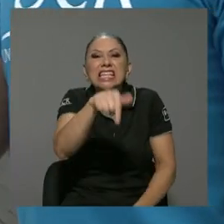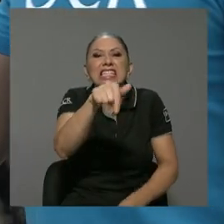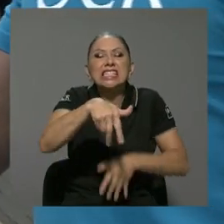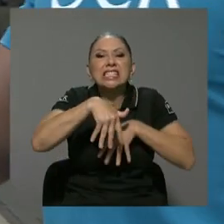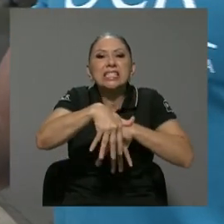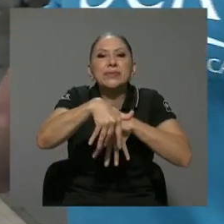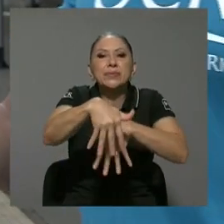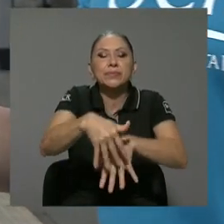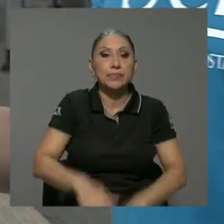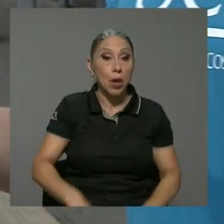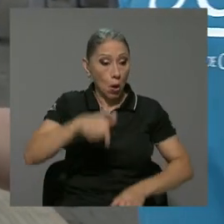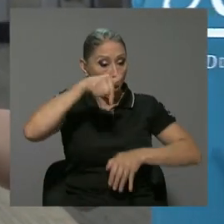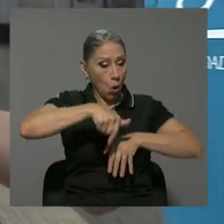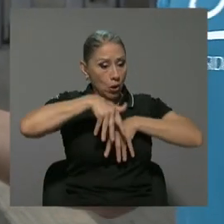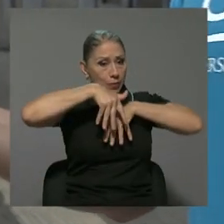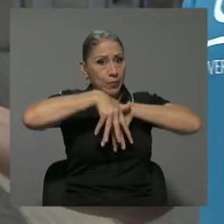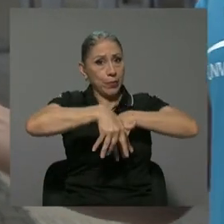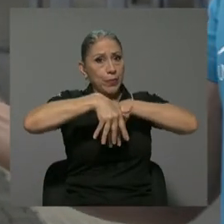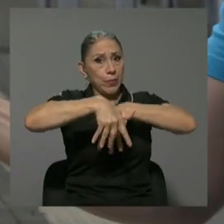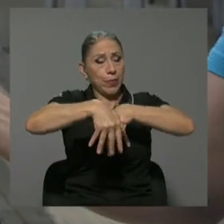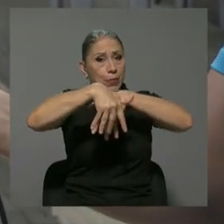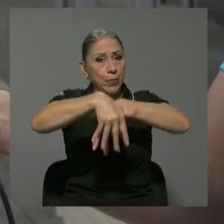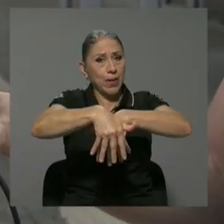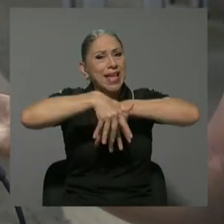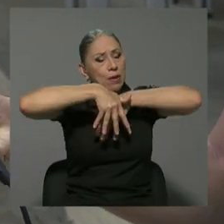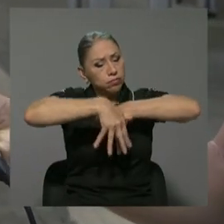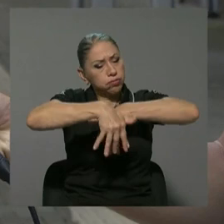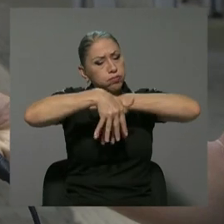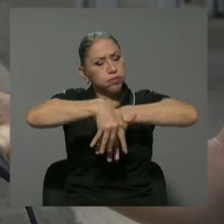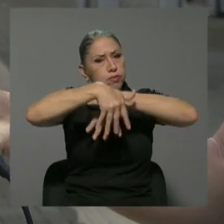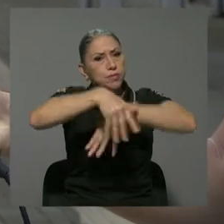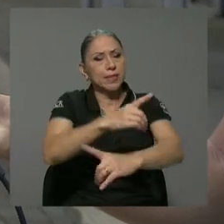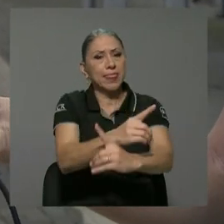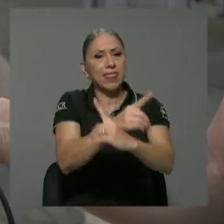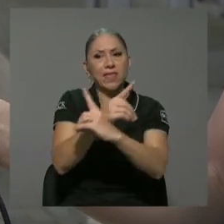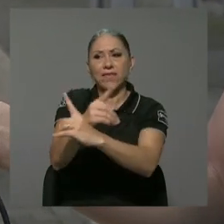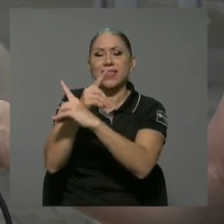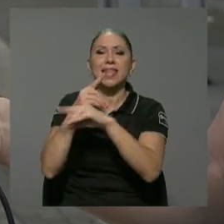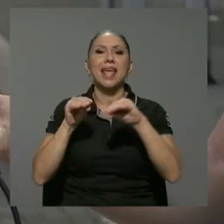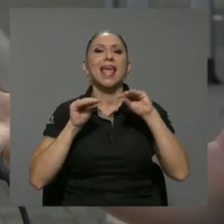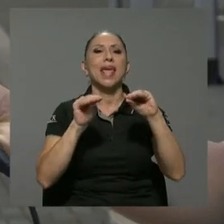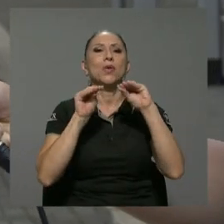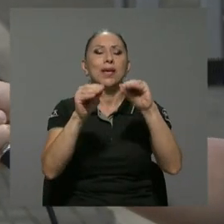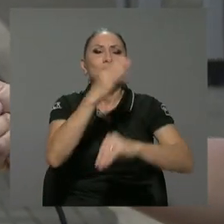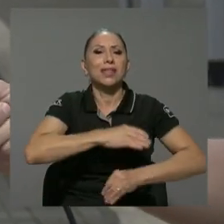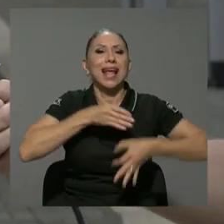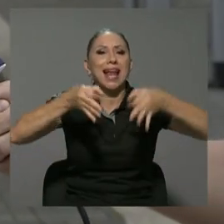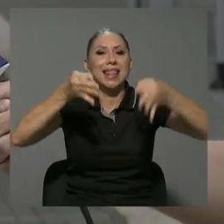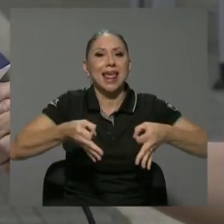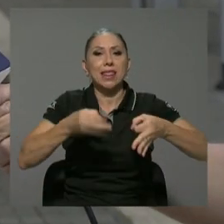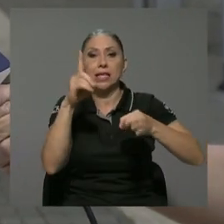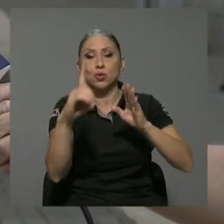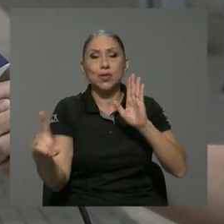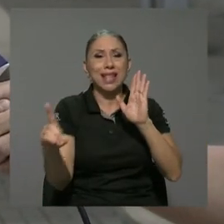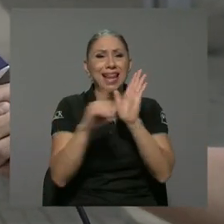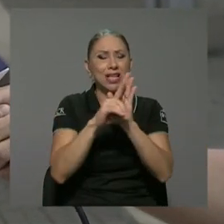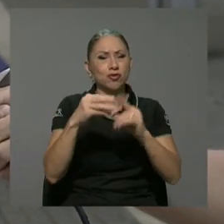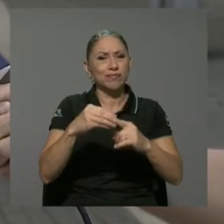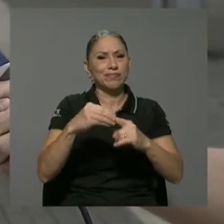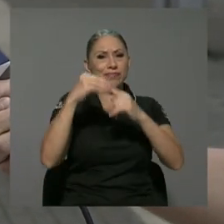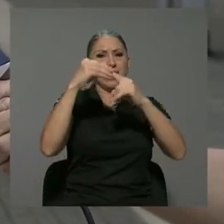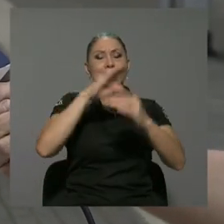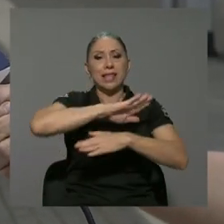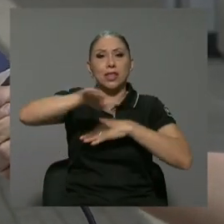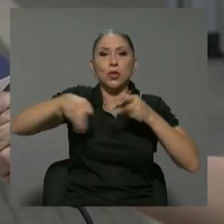marcha de hoy realmente marchamos por una educación de calidad, una educación como un derecho fundamental de todos los ciudadanos